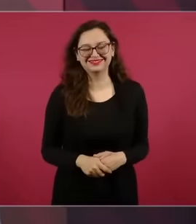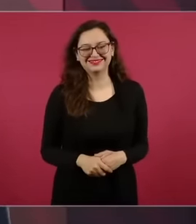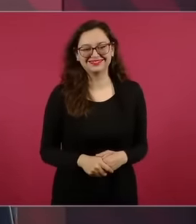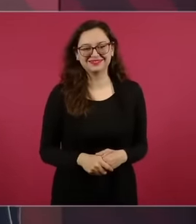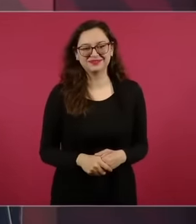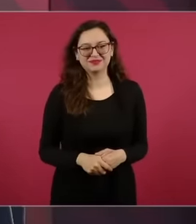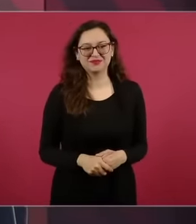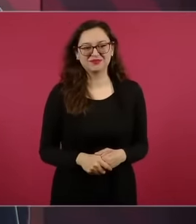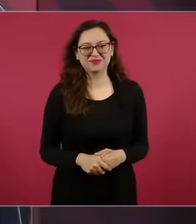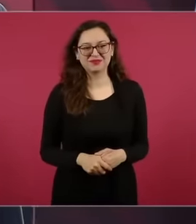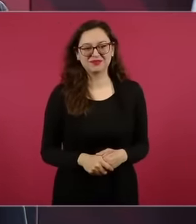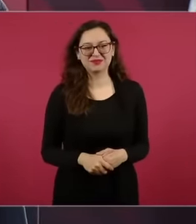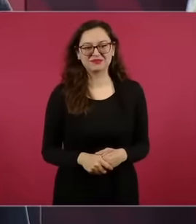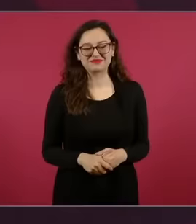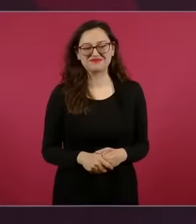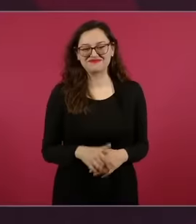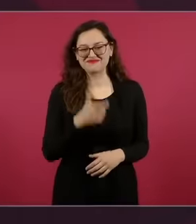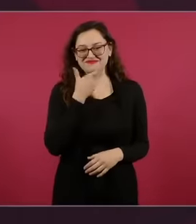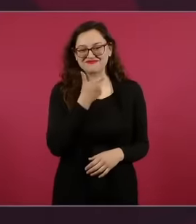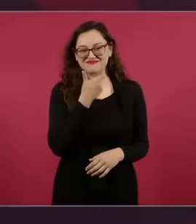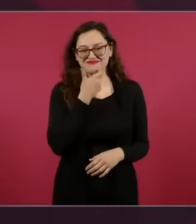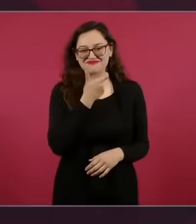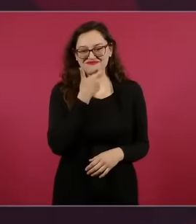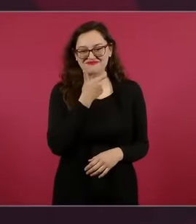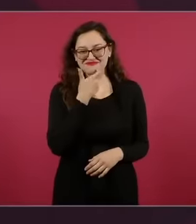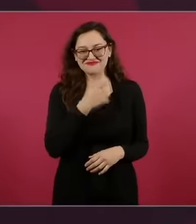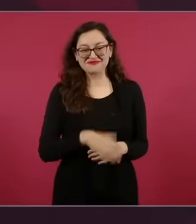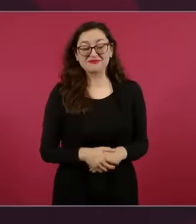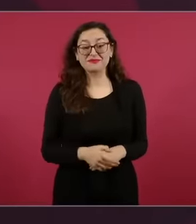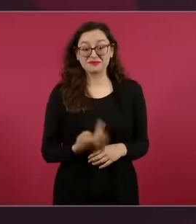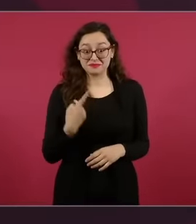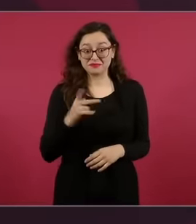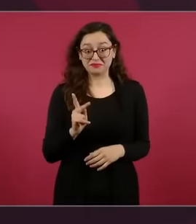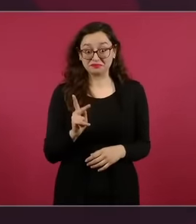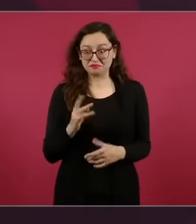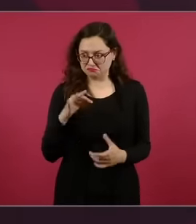Y bueno, pero después fui a la elección